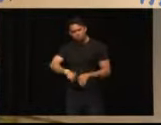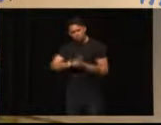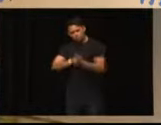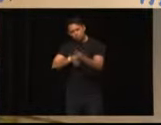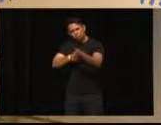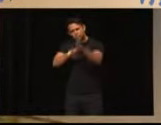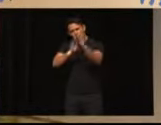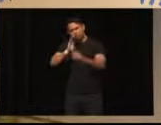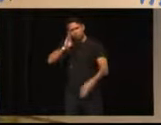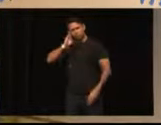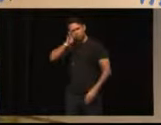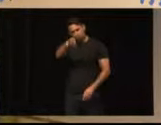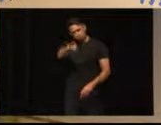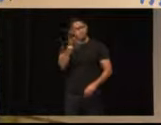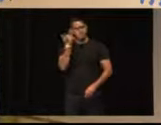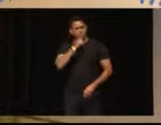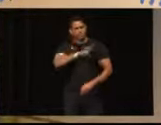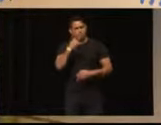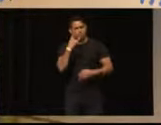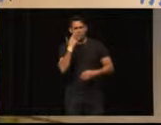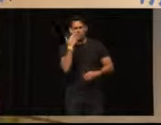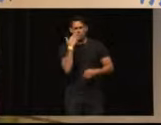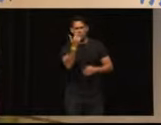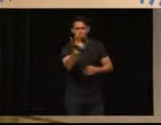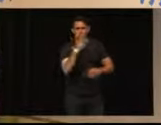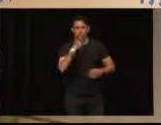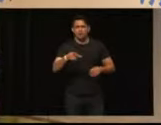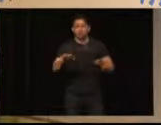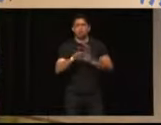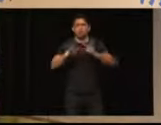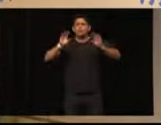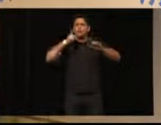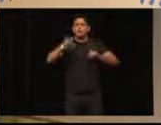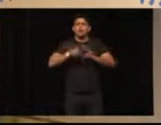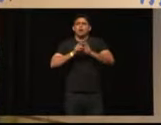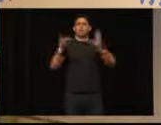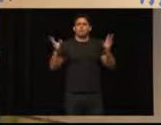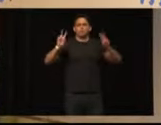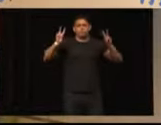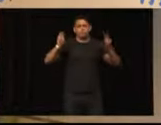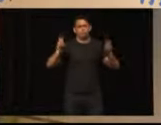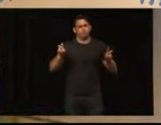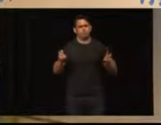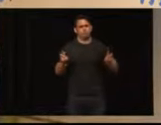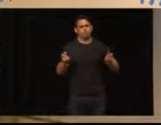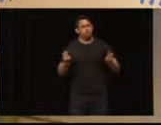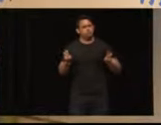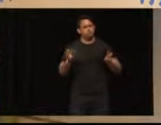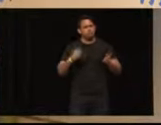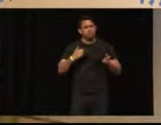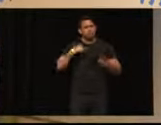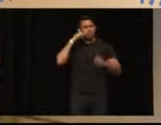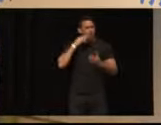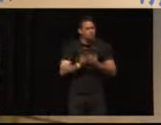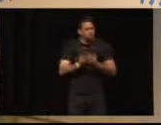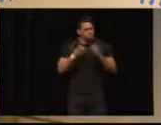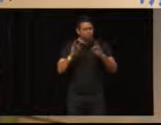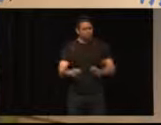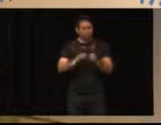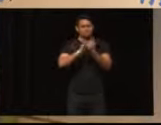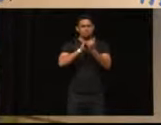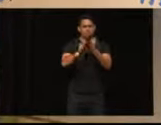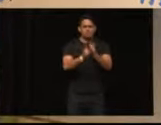construir rumbo a la tal llamada autonomía. Yo creo entonces que el deporte dentro de